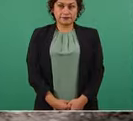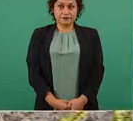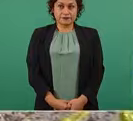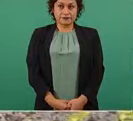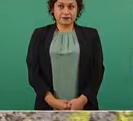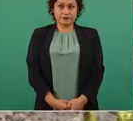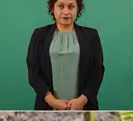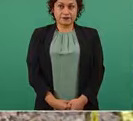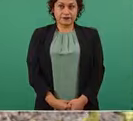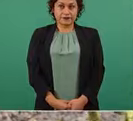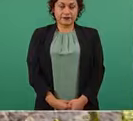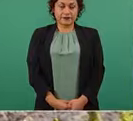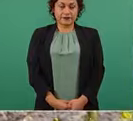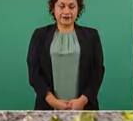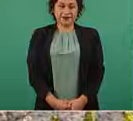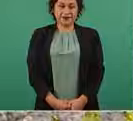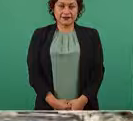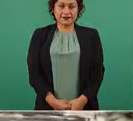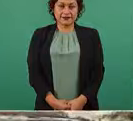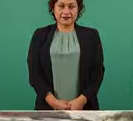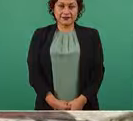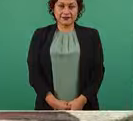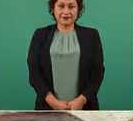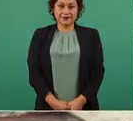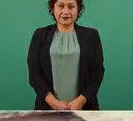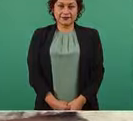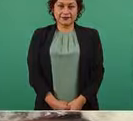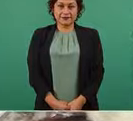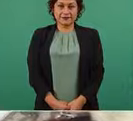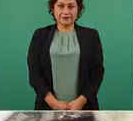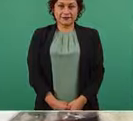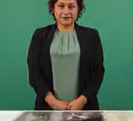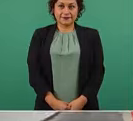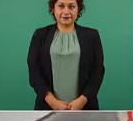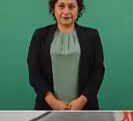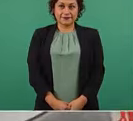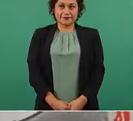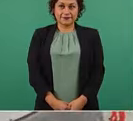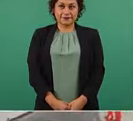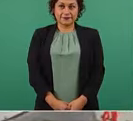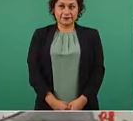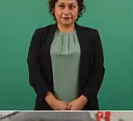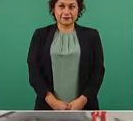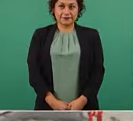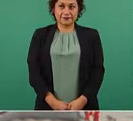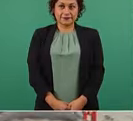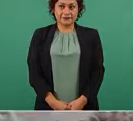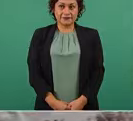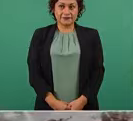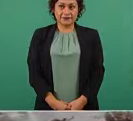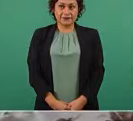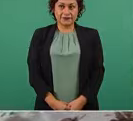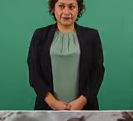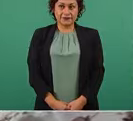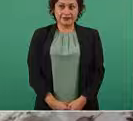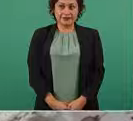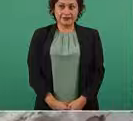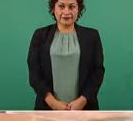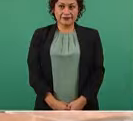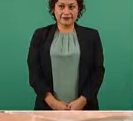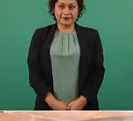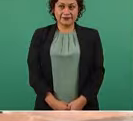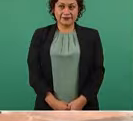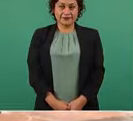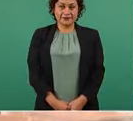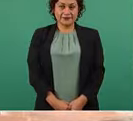de bocidatos, hidráulicas y sanitarias. Asimismo, en el área de transferencia de seguridad del AIFA, se realizan el habilitado y armado